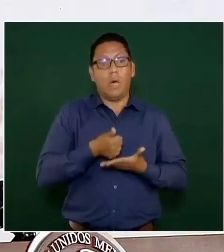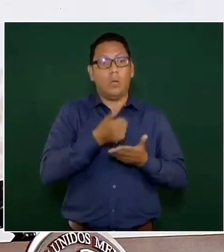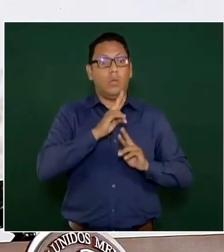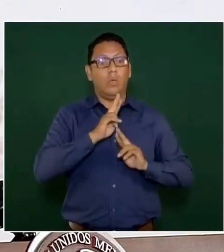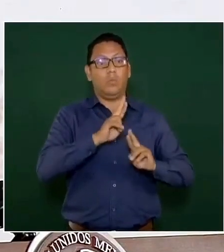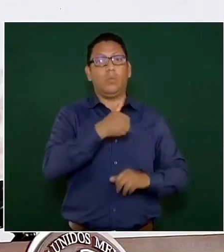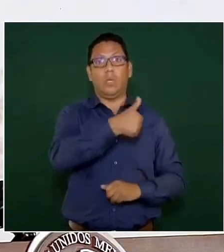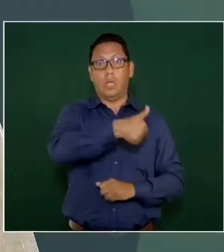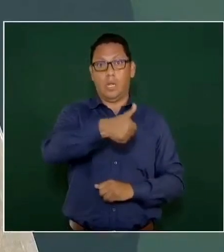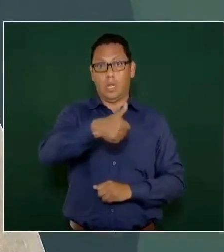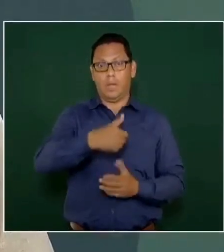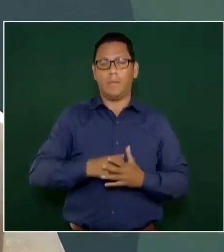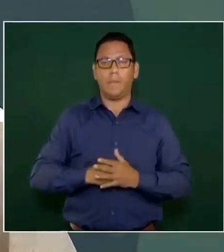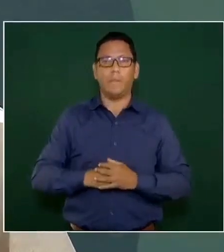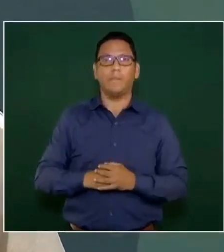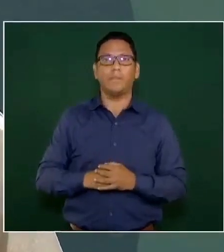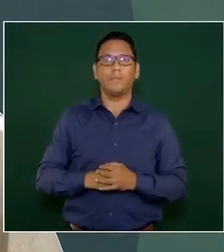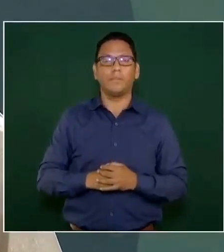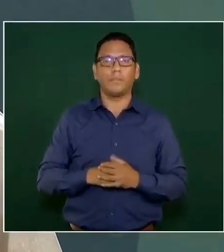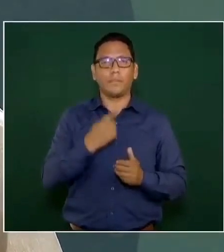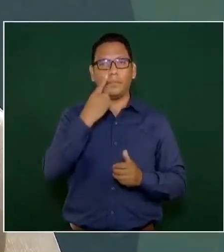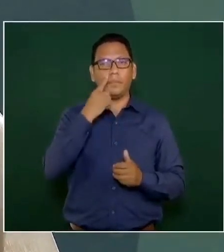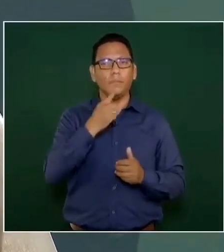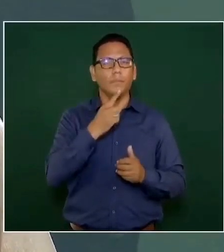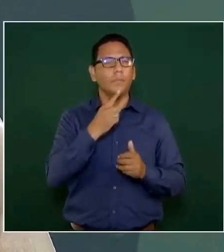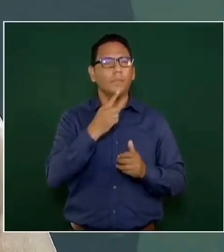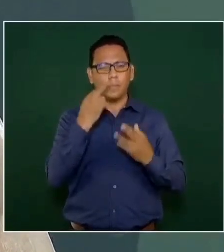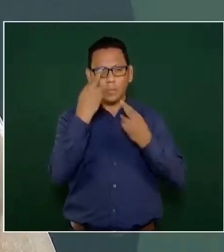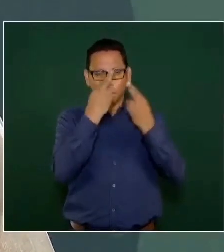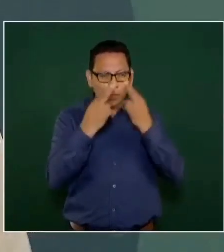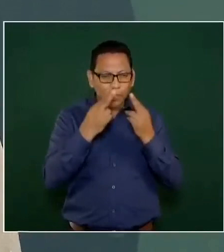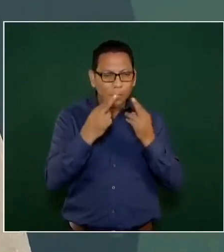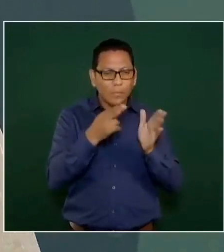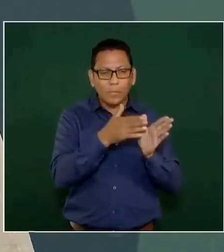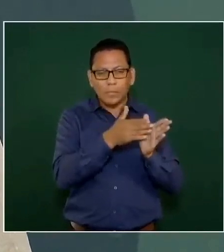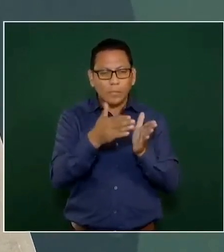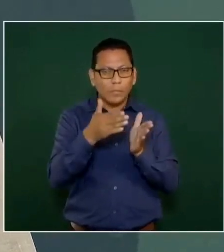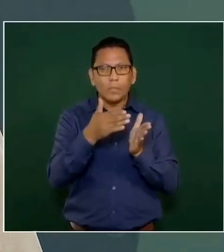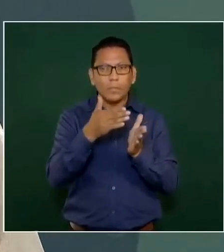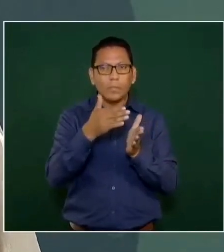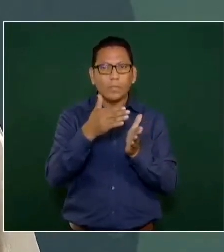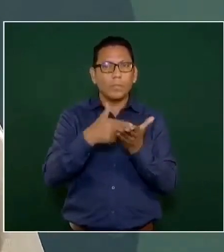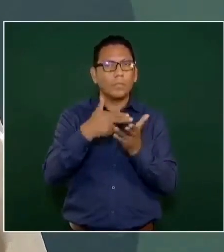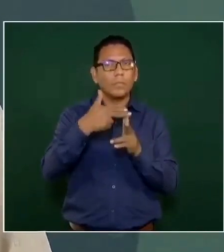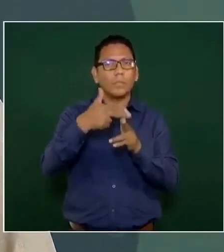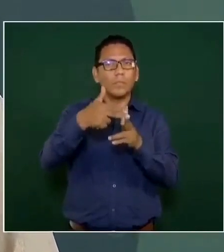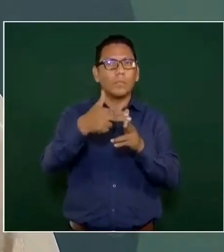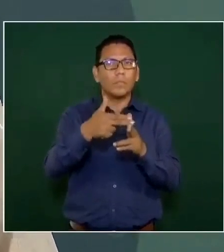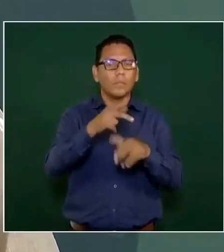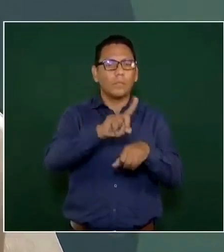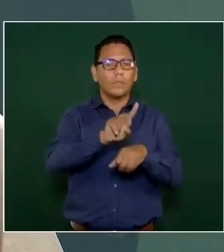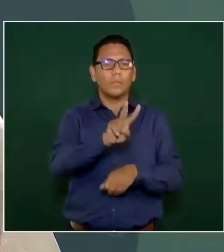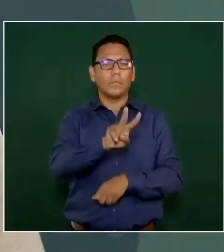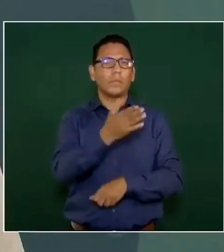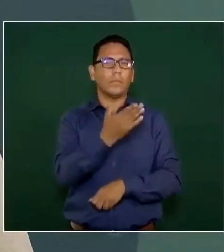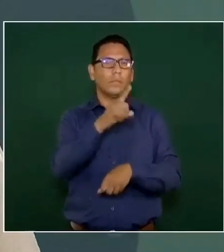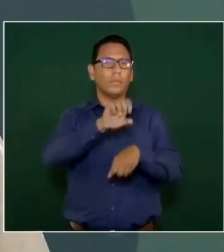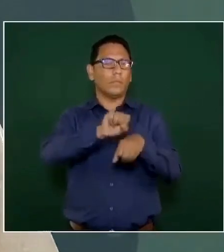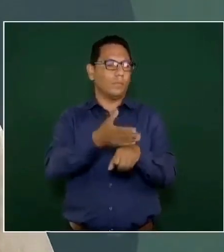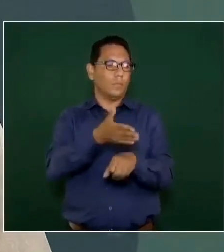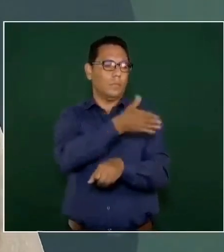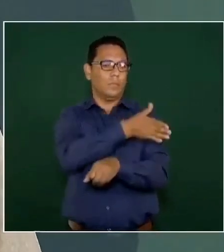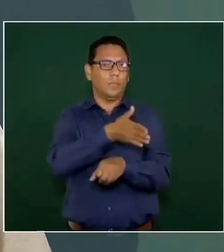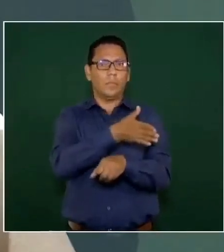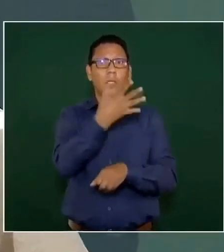cada una, ¿no? Finalmente, el viernes, hace una semana, se abrió,